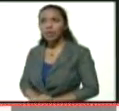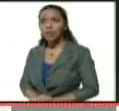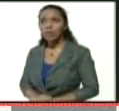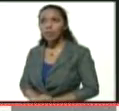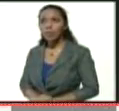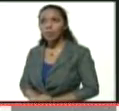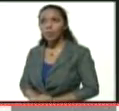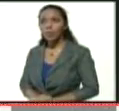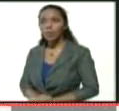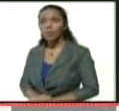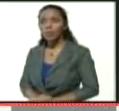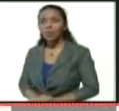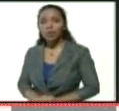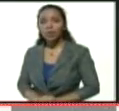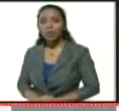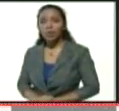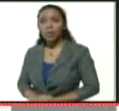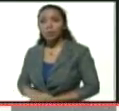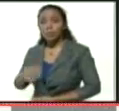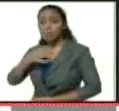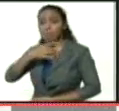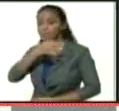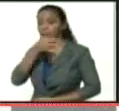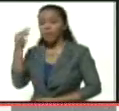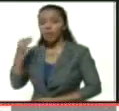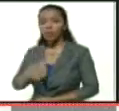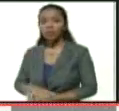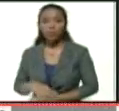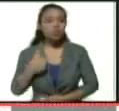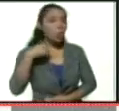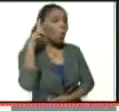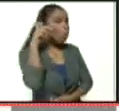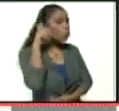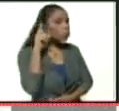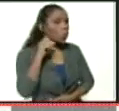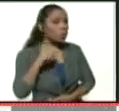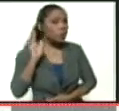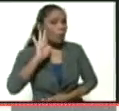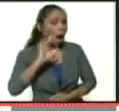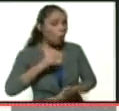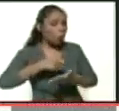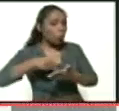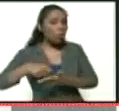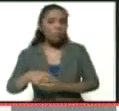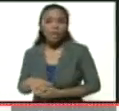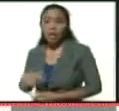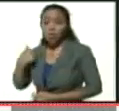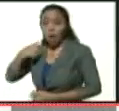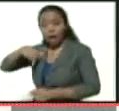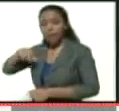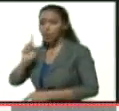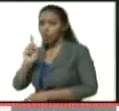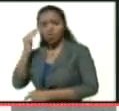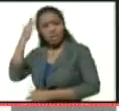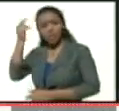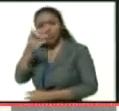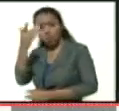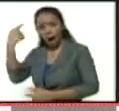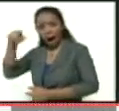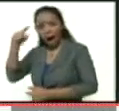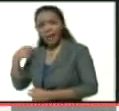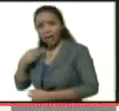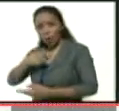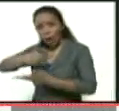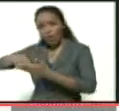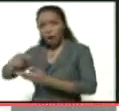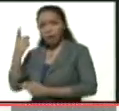¿Aló? ¿Aló? ¿Lo copio, lo copio? Correcto. Sí, lo copio. Estaba, lo propongo, estaba anotando aquí. Bravo Ochoa Antich, vale. No sé si lo tienes ahí, lo que él escribió